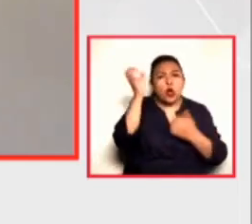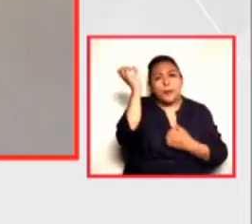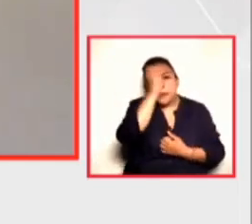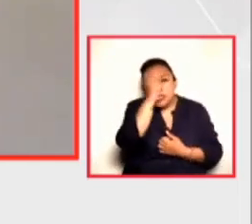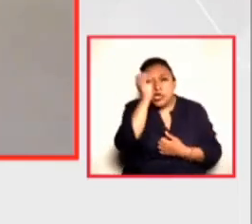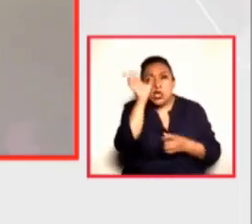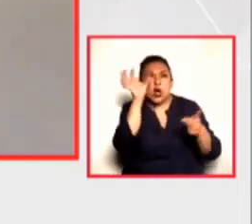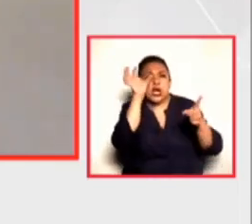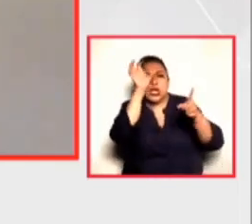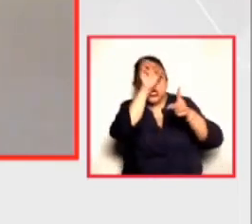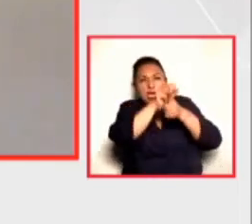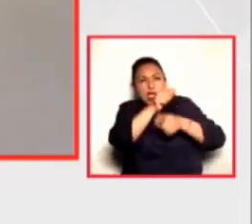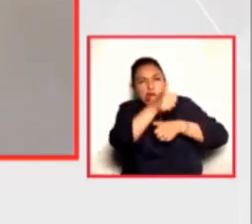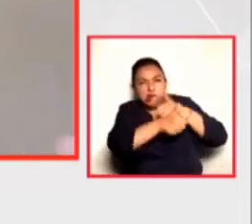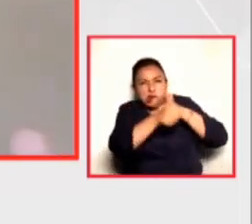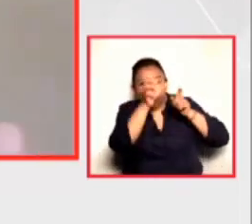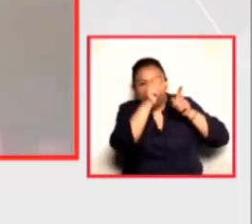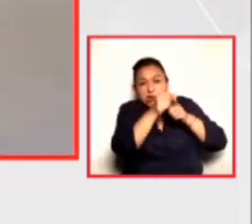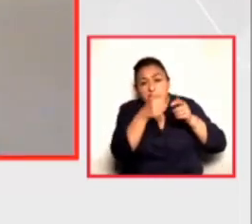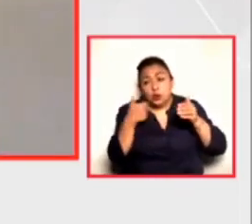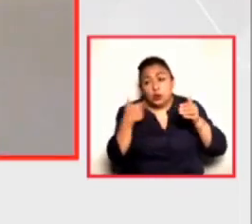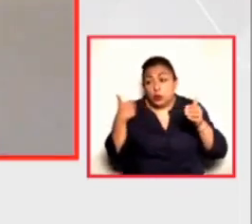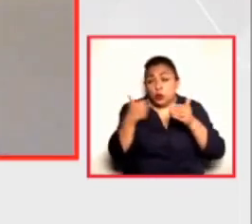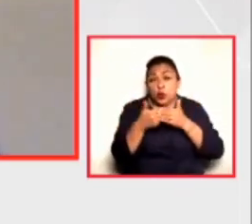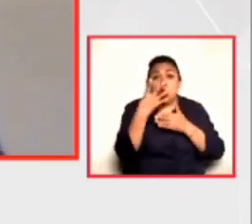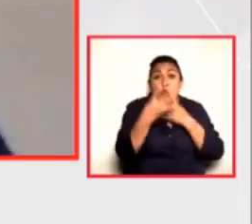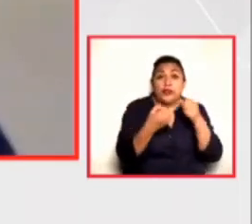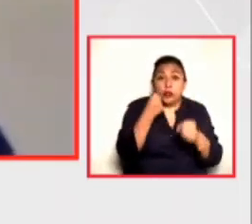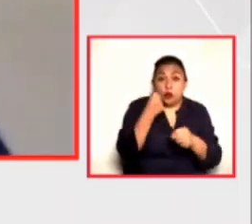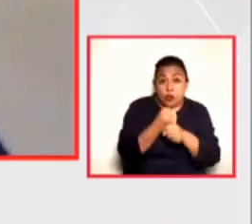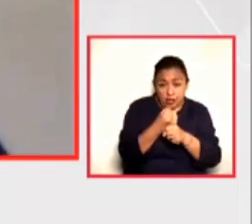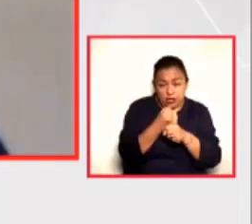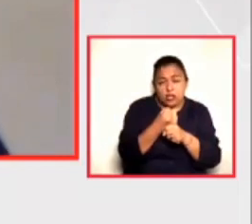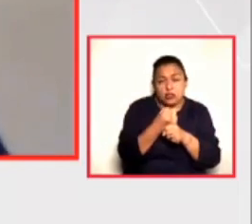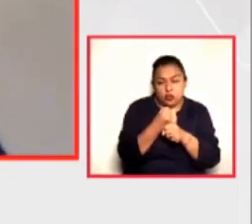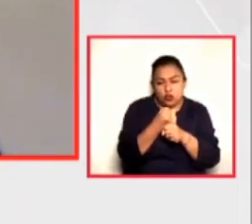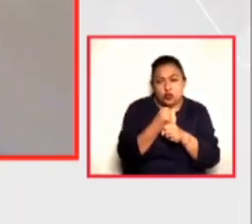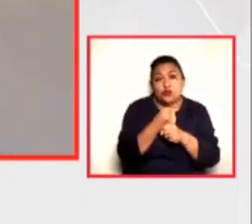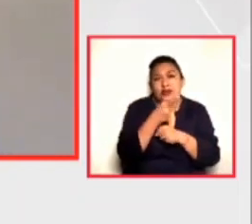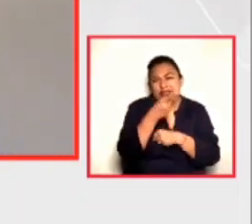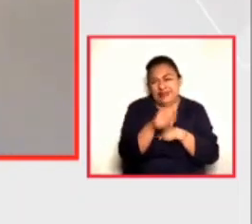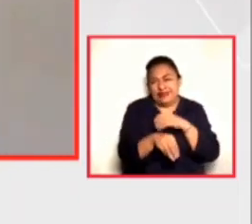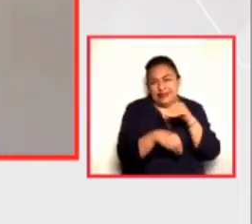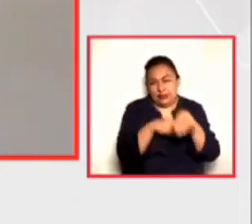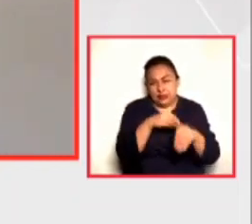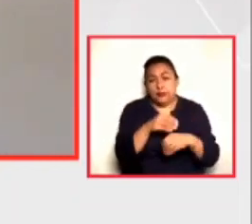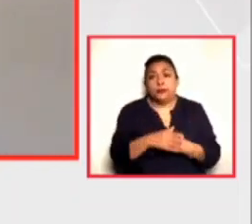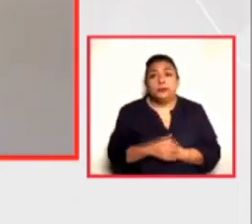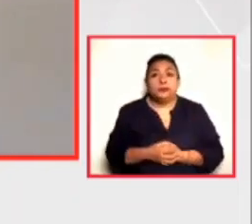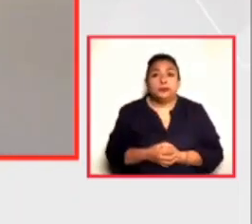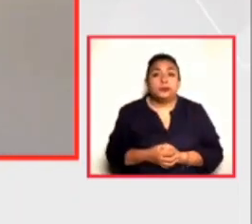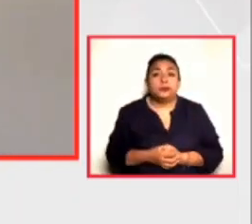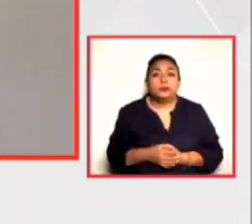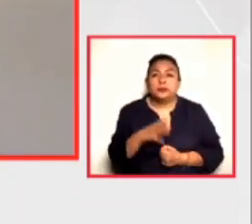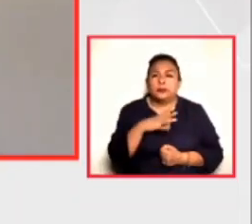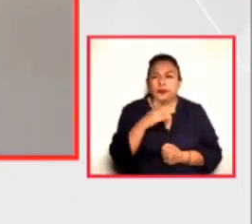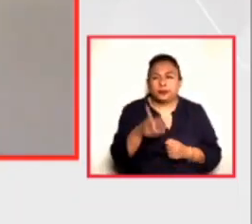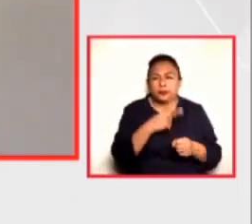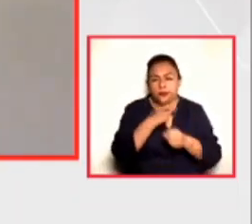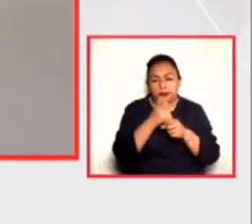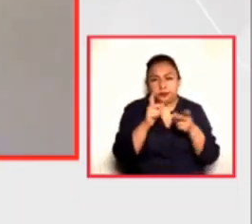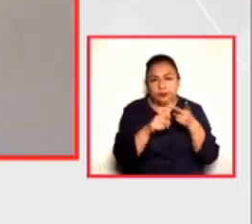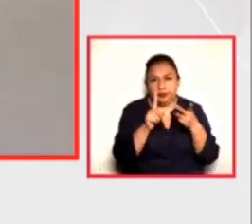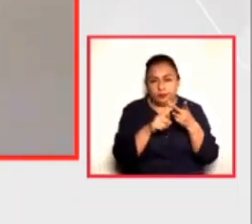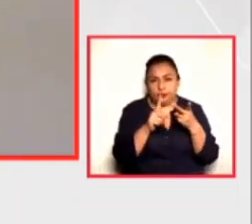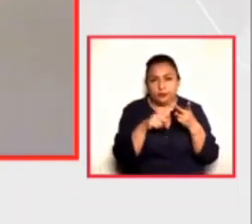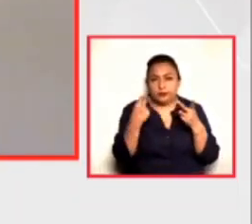ha enfrentado a lo largo de 4 años de vida de este montaje. Hay un segundo capítulo que se llama